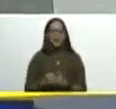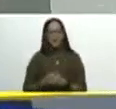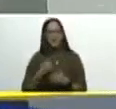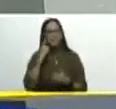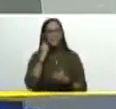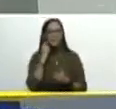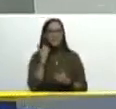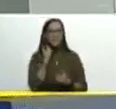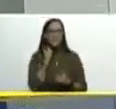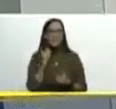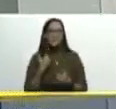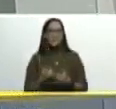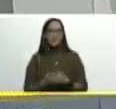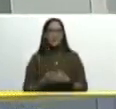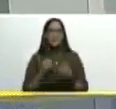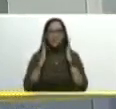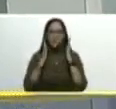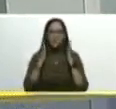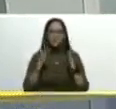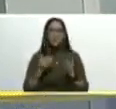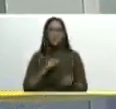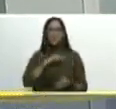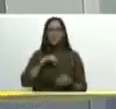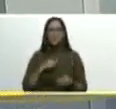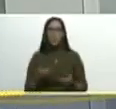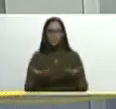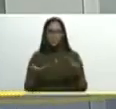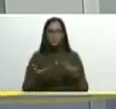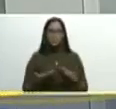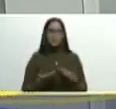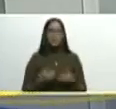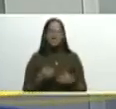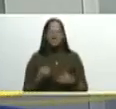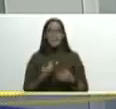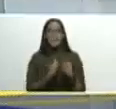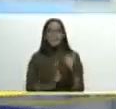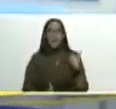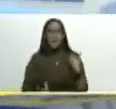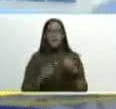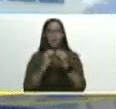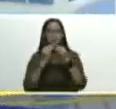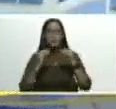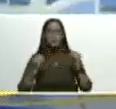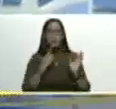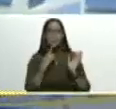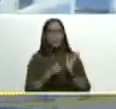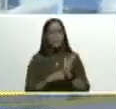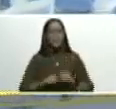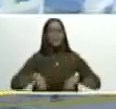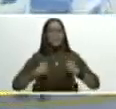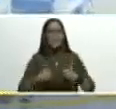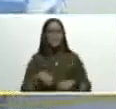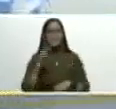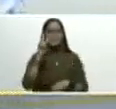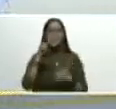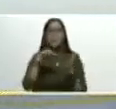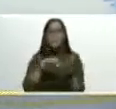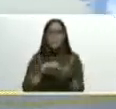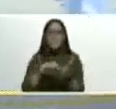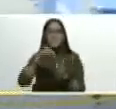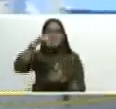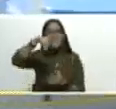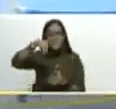las orientaciones que así hemos recibido. No solamente ello, presidente, una rehabilitación en su totalidad de más de casi 2.000